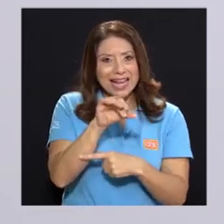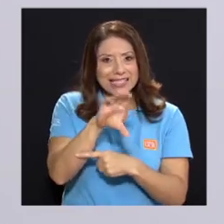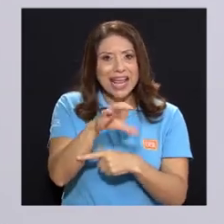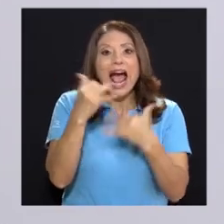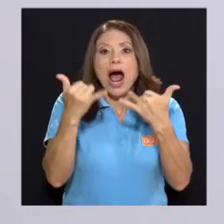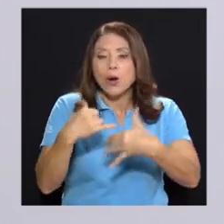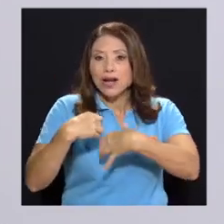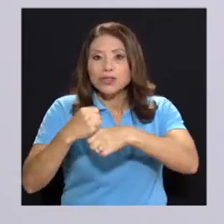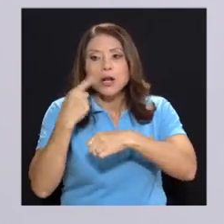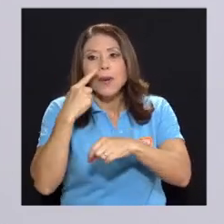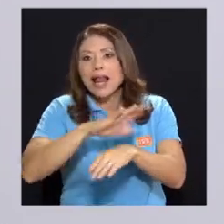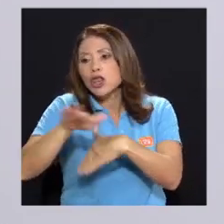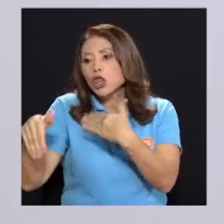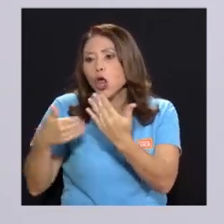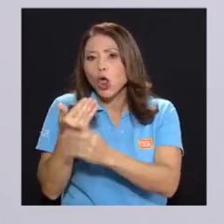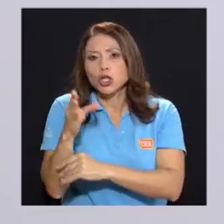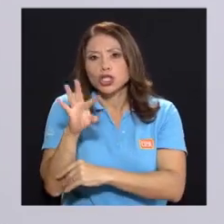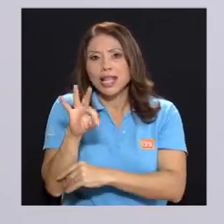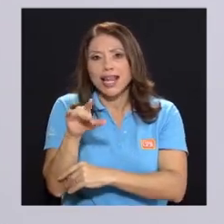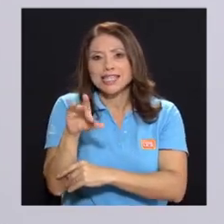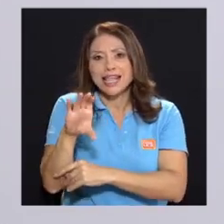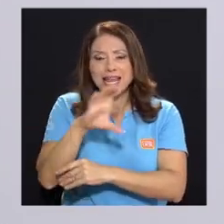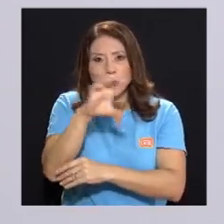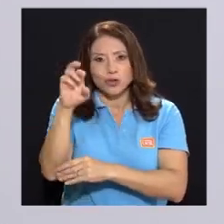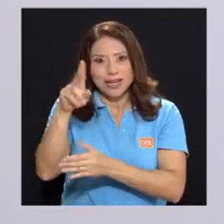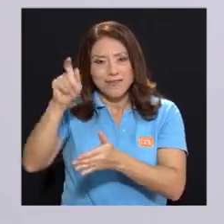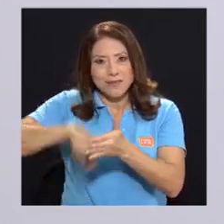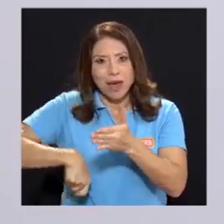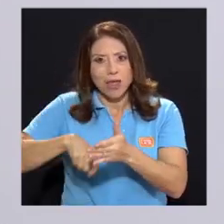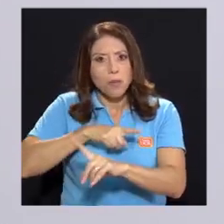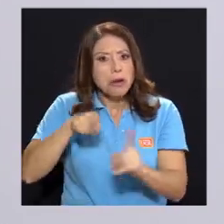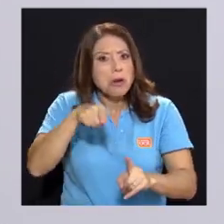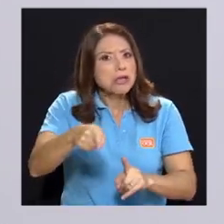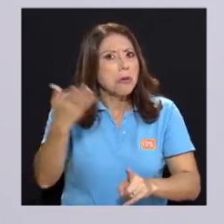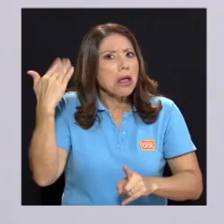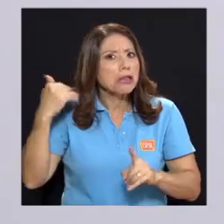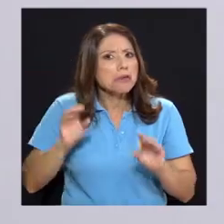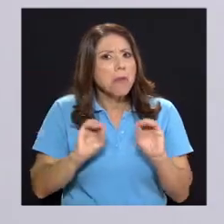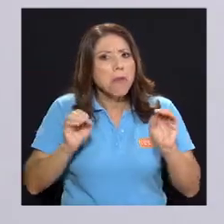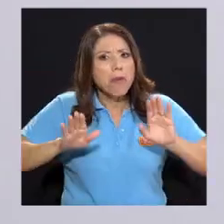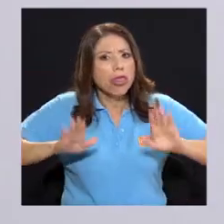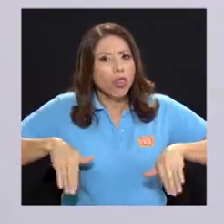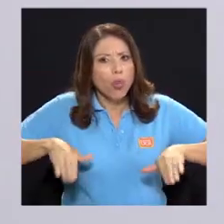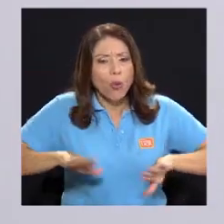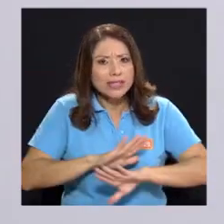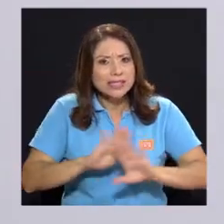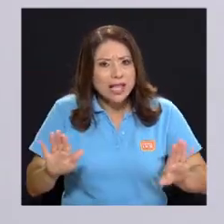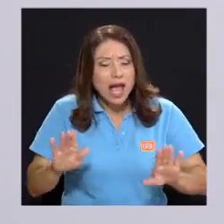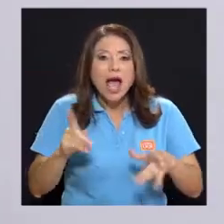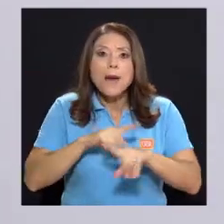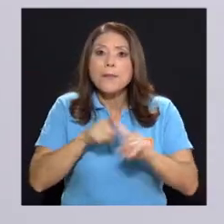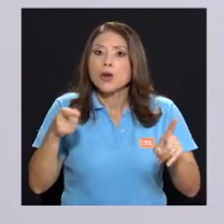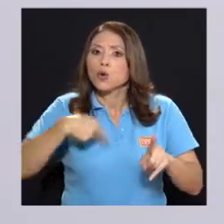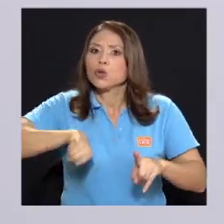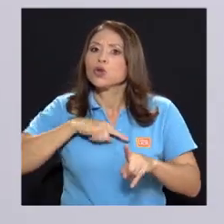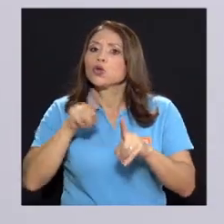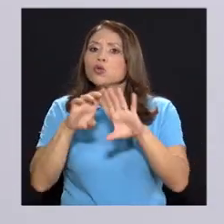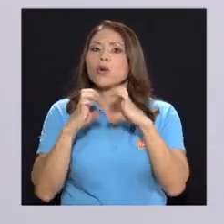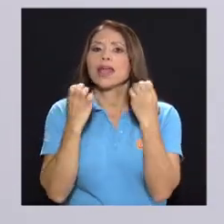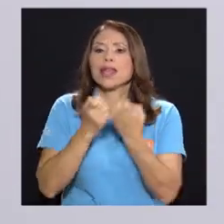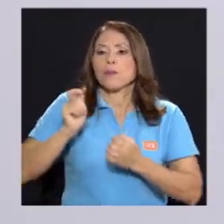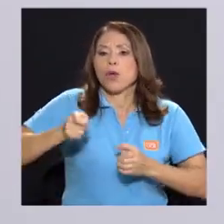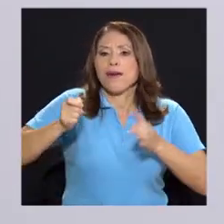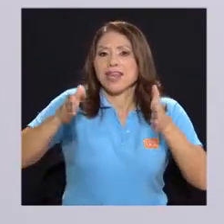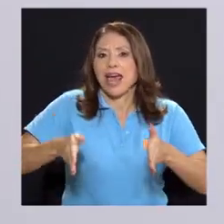entonces bueno y la otra cosa no existía para por dicha esa gente venía con ese trabajo entonces nosotros agarramos un equipo abogados y quisiera a cada